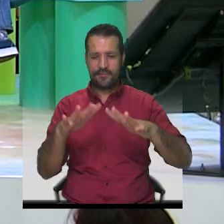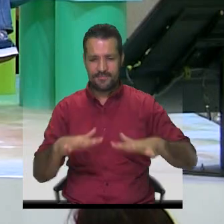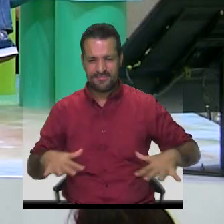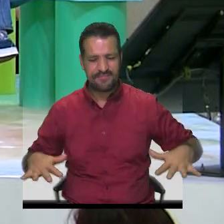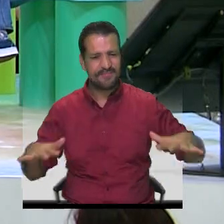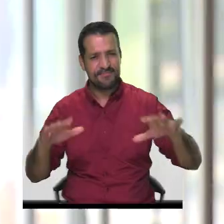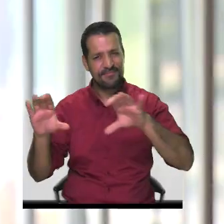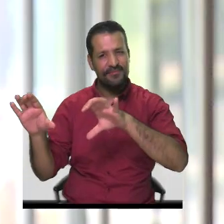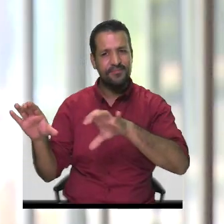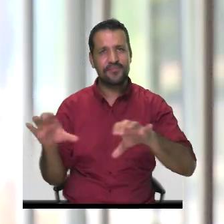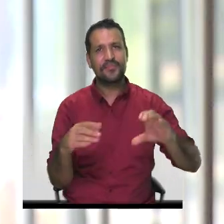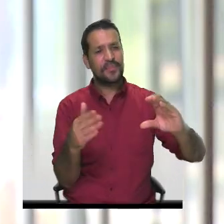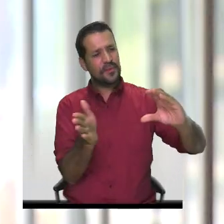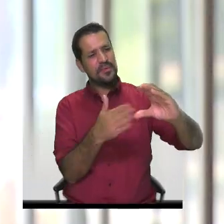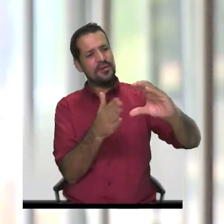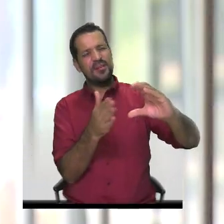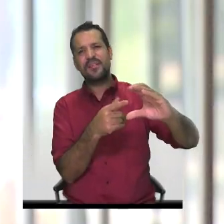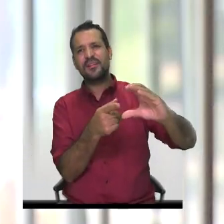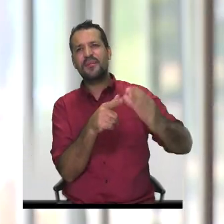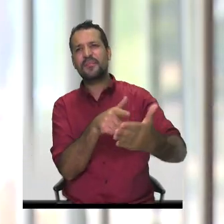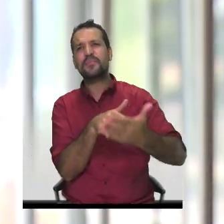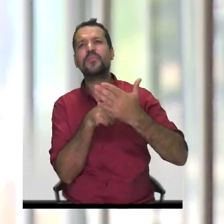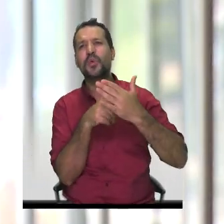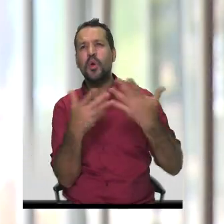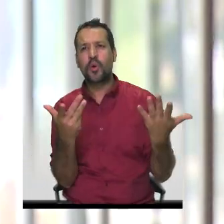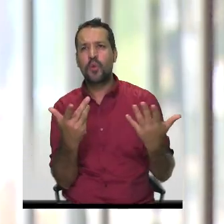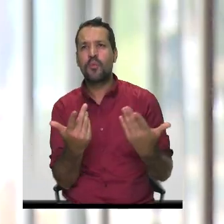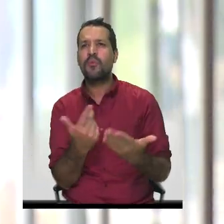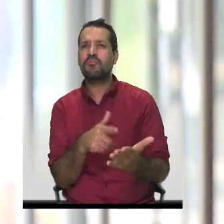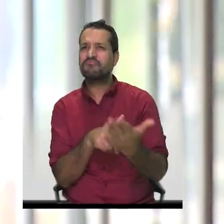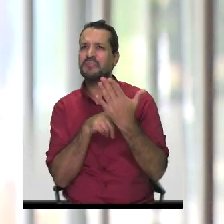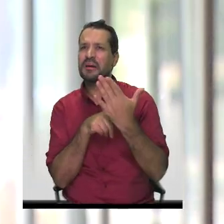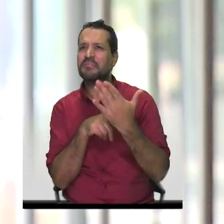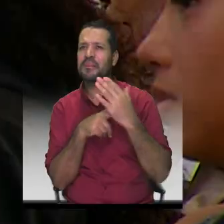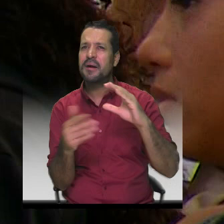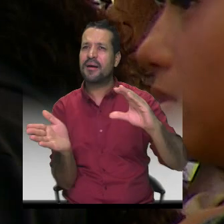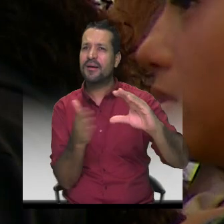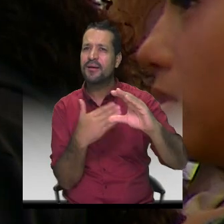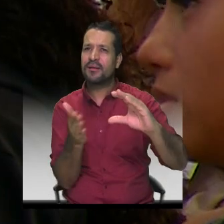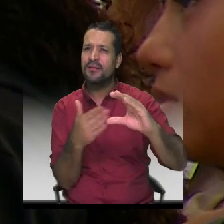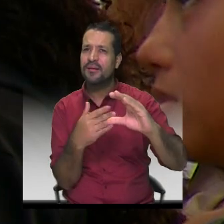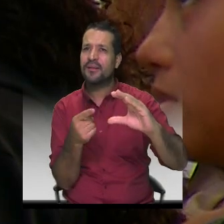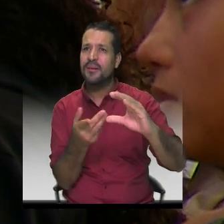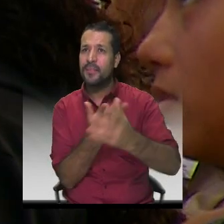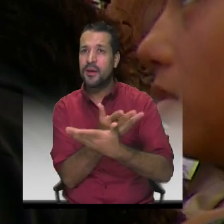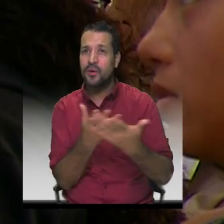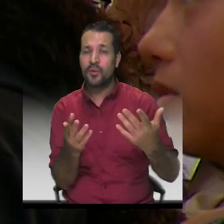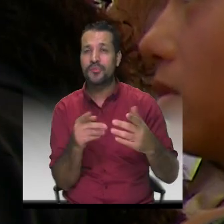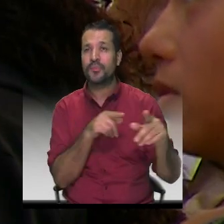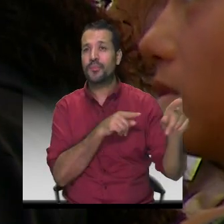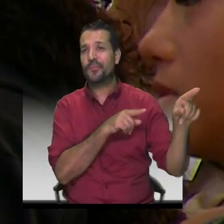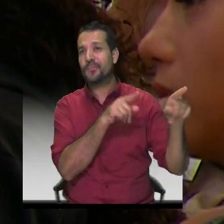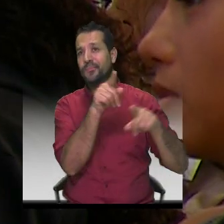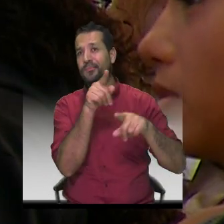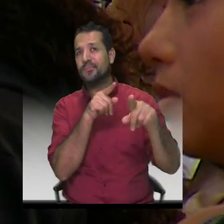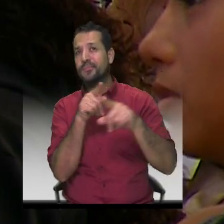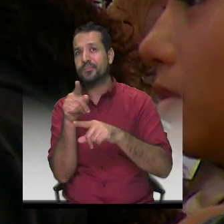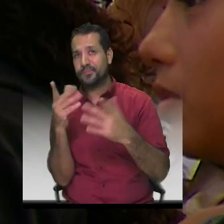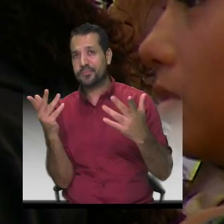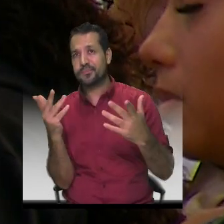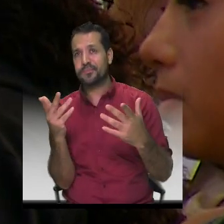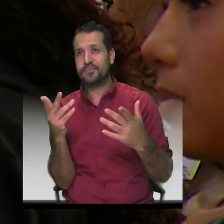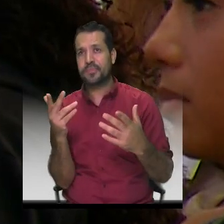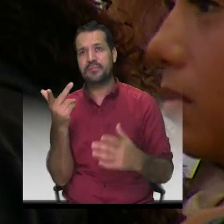del clima, cómo se comporta el clima, cómo se comportan un montón de asuntos que hemos visto desde una visión